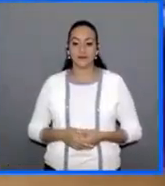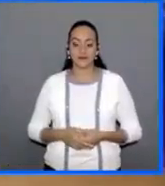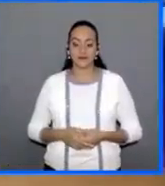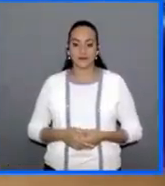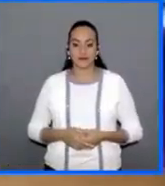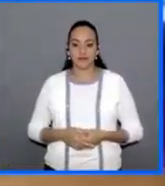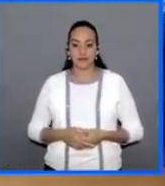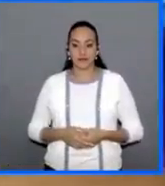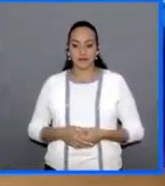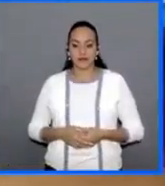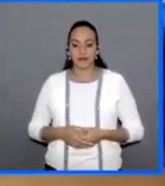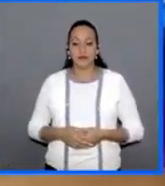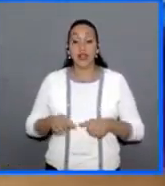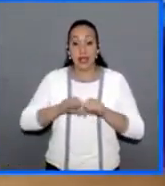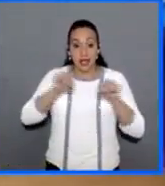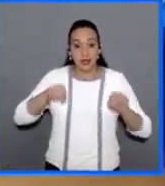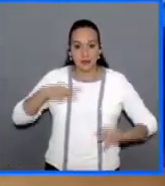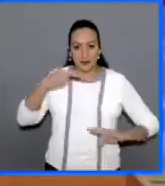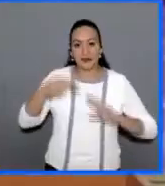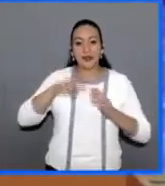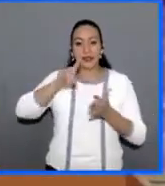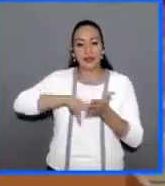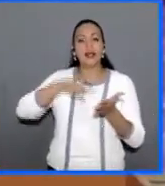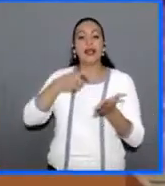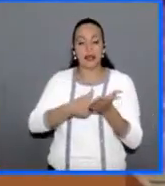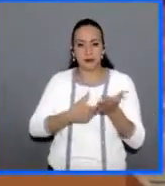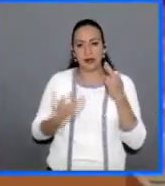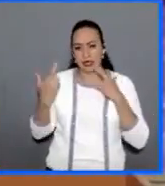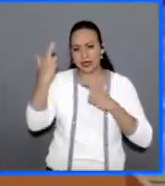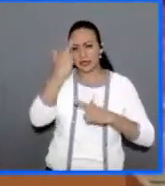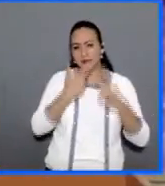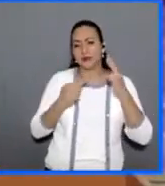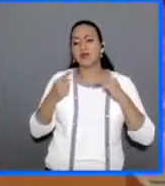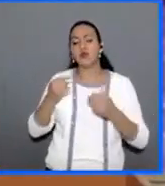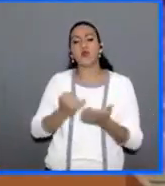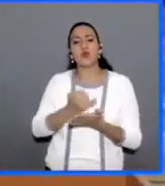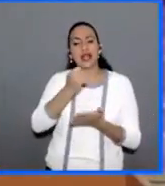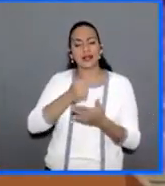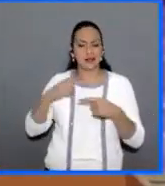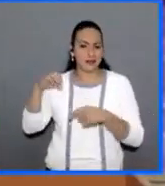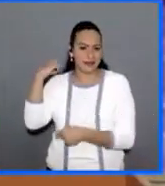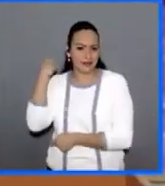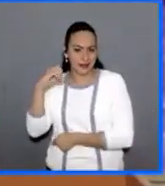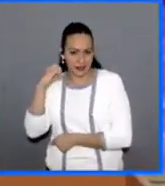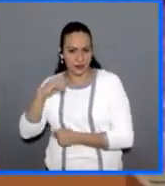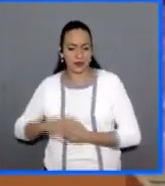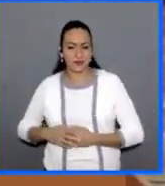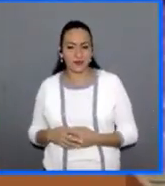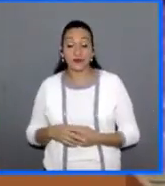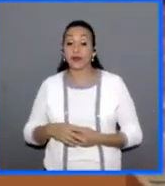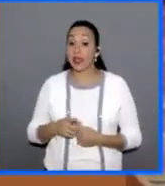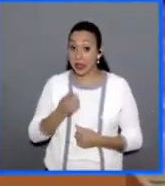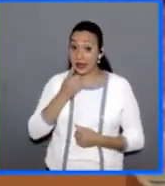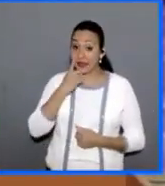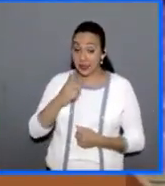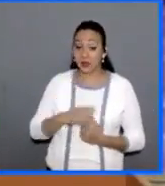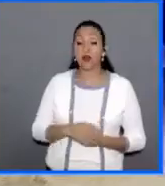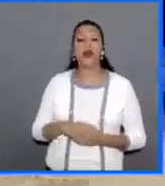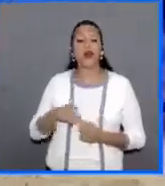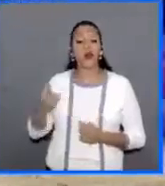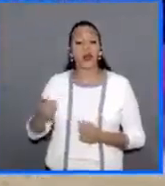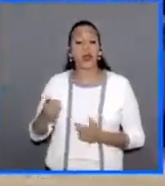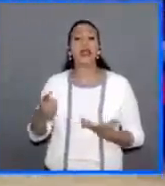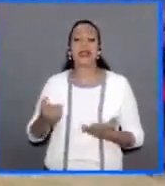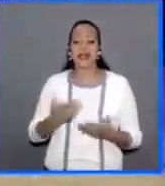La Sala Regional Jalapa revocó la sentencia del Tribunal Electoral de Oaxaca, que validó la designación directa del agente municipal de